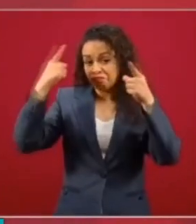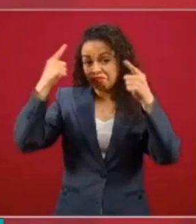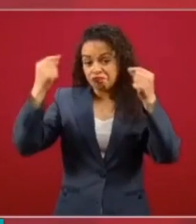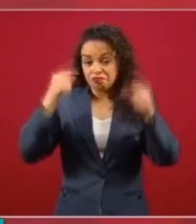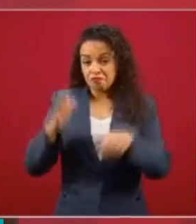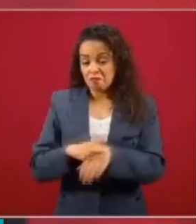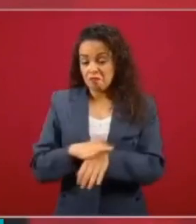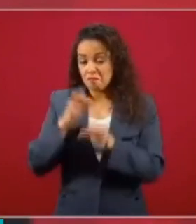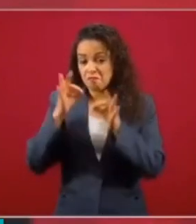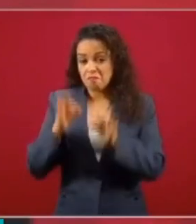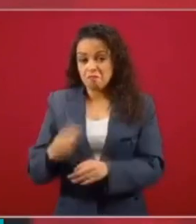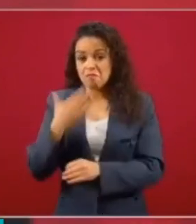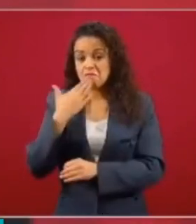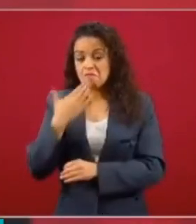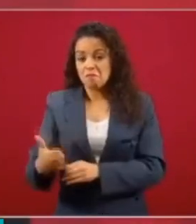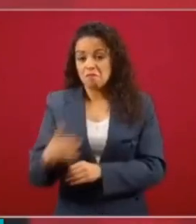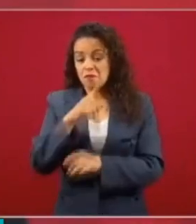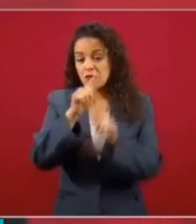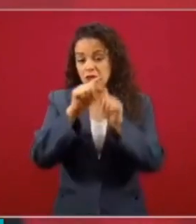Y en eso ven,